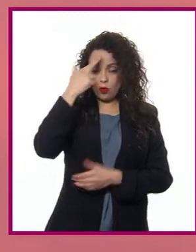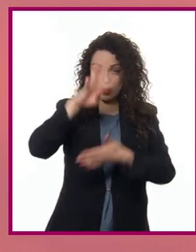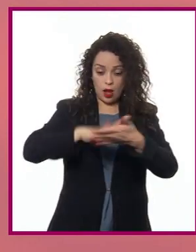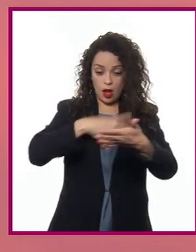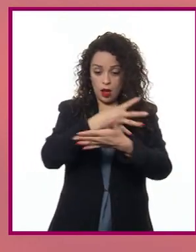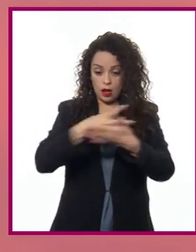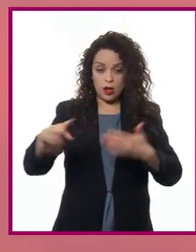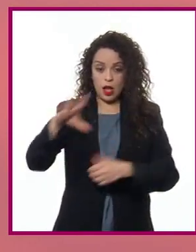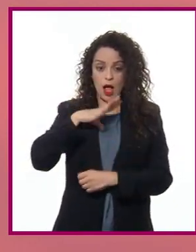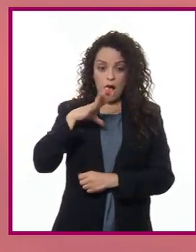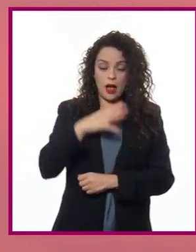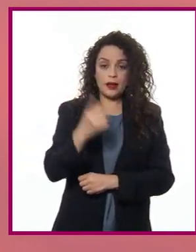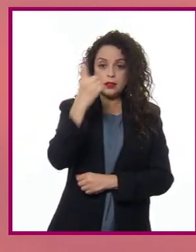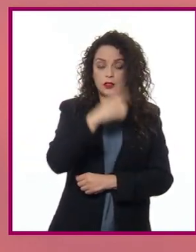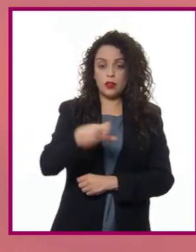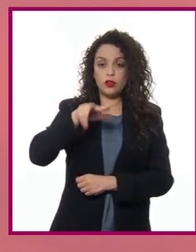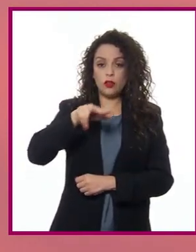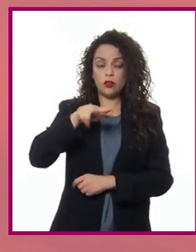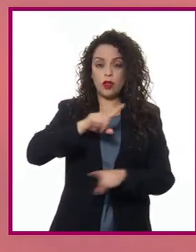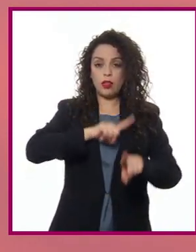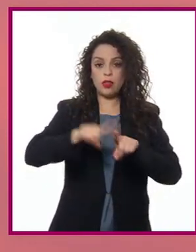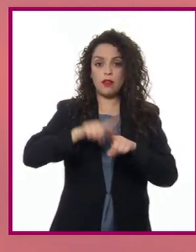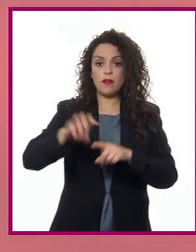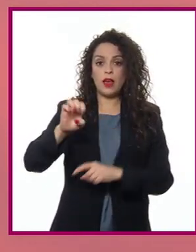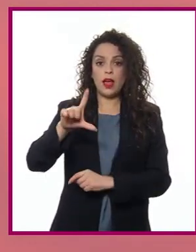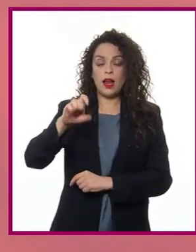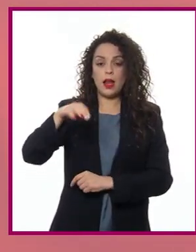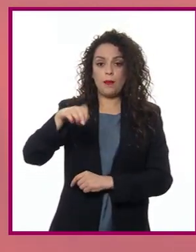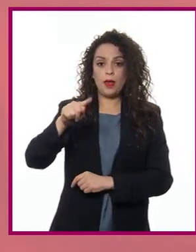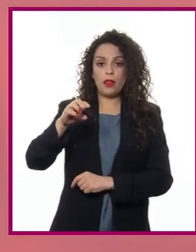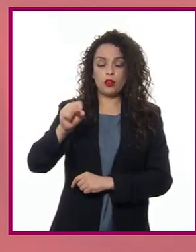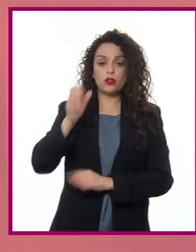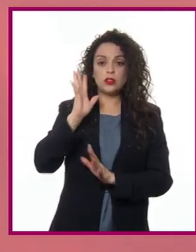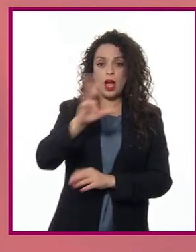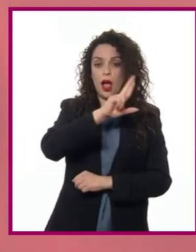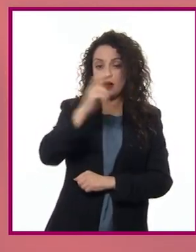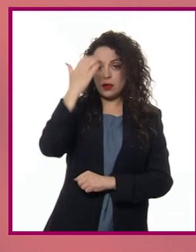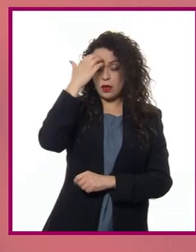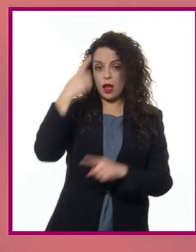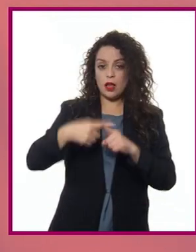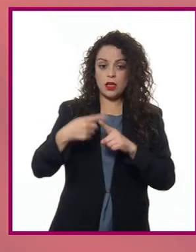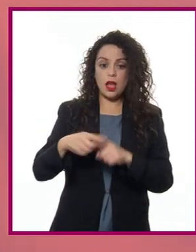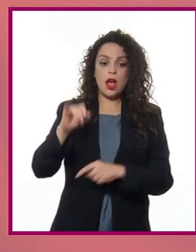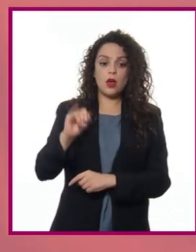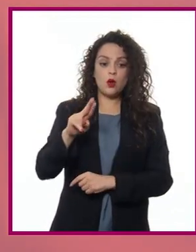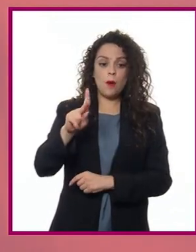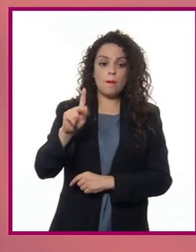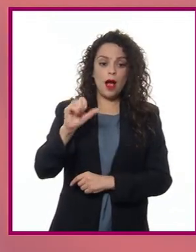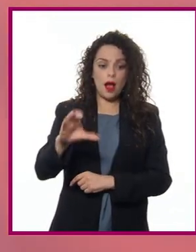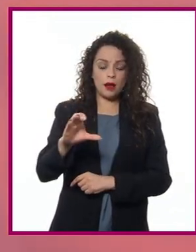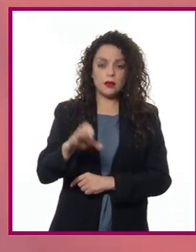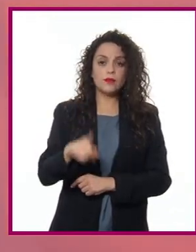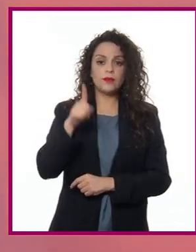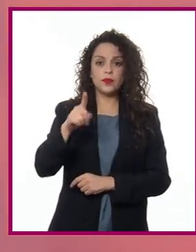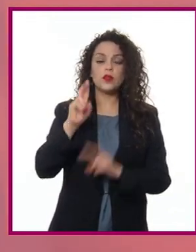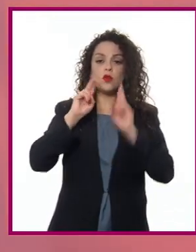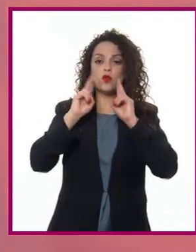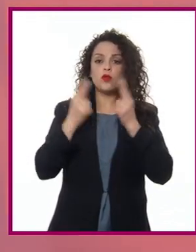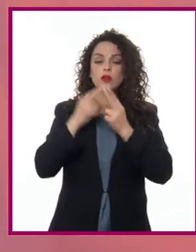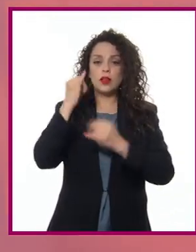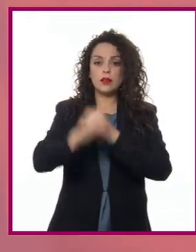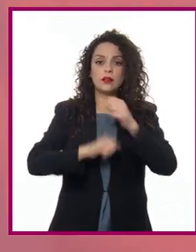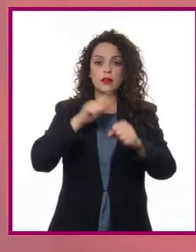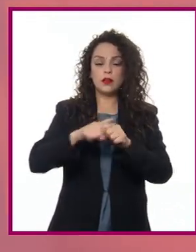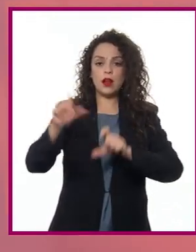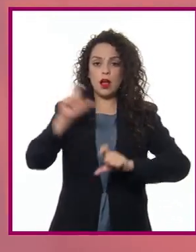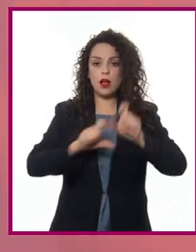elementos consta de 118 elementos reconocidos por la UPAC, la Unión Internacional de Química